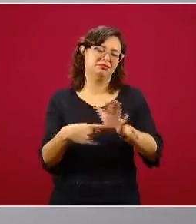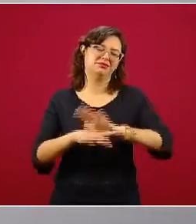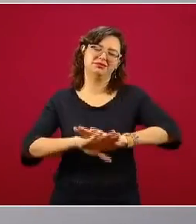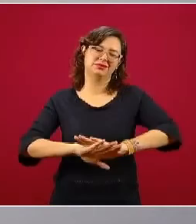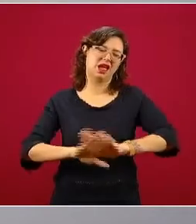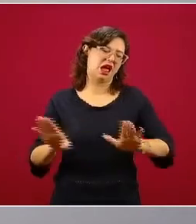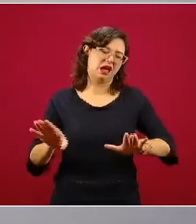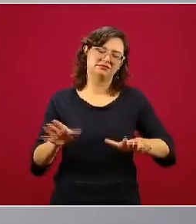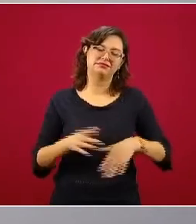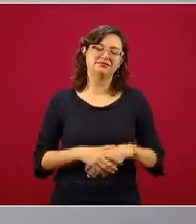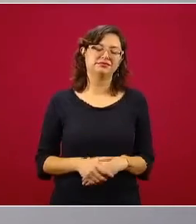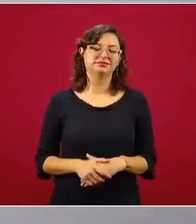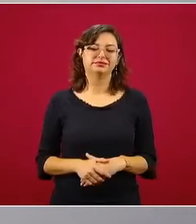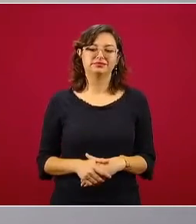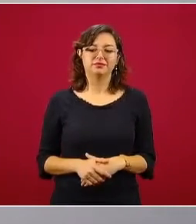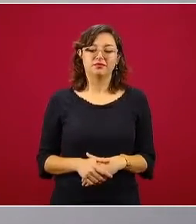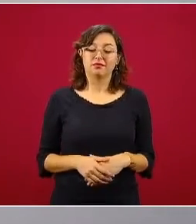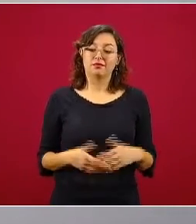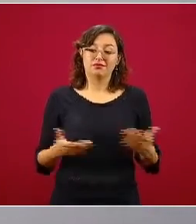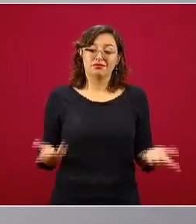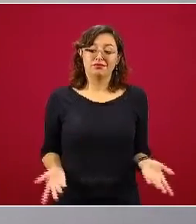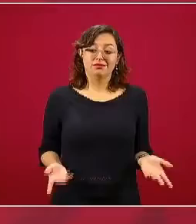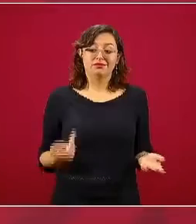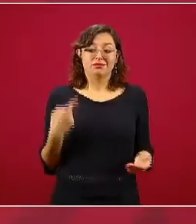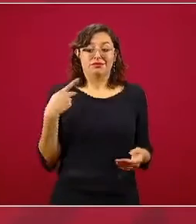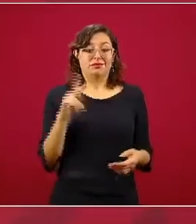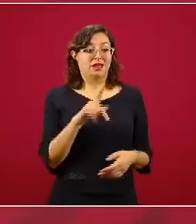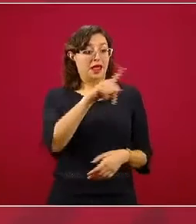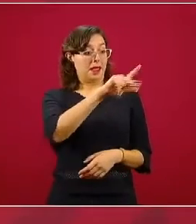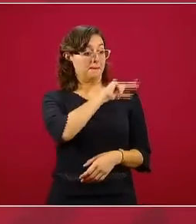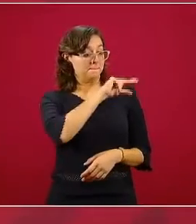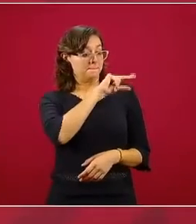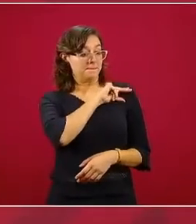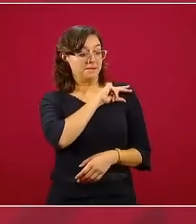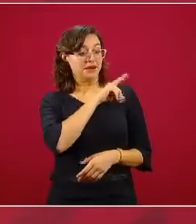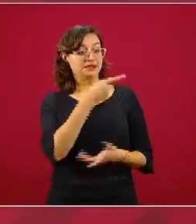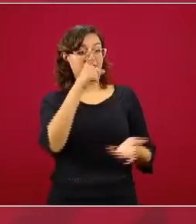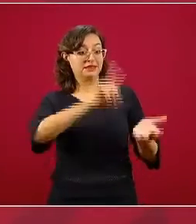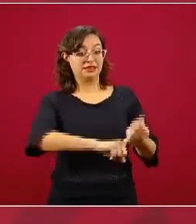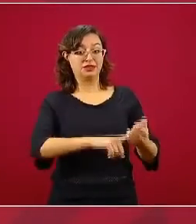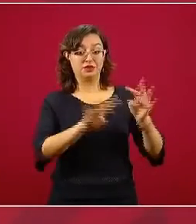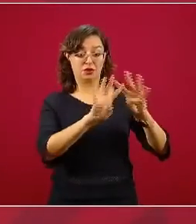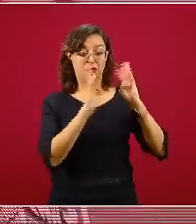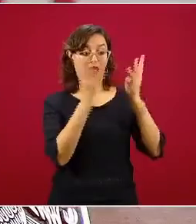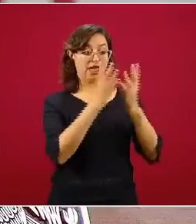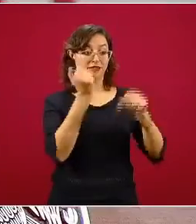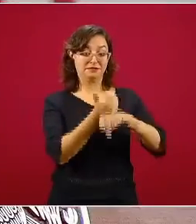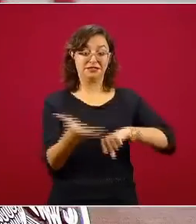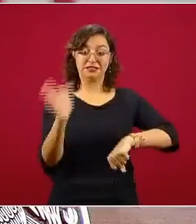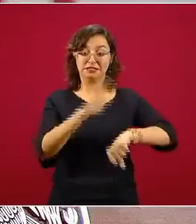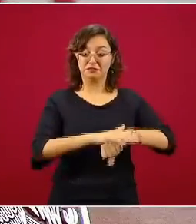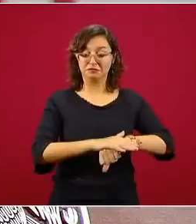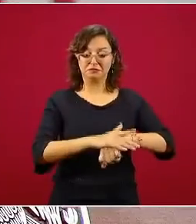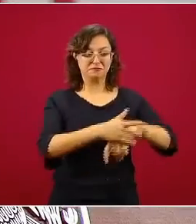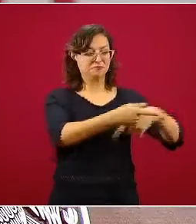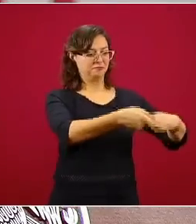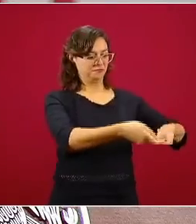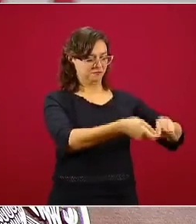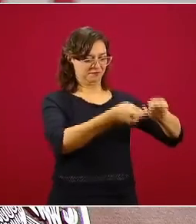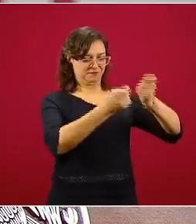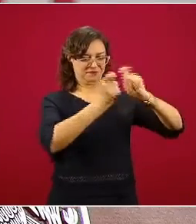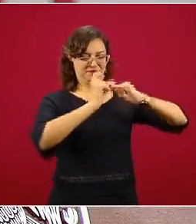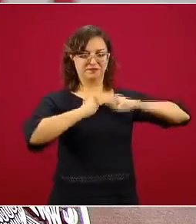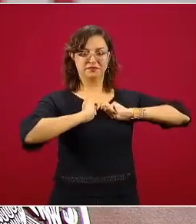pero se iban a los consejos de administración de las empresas. Los